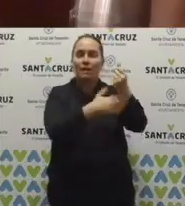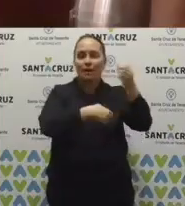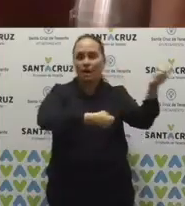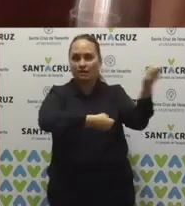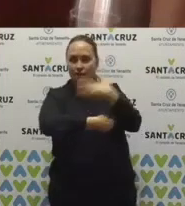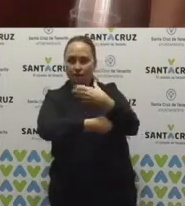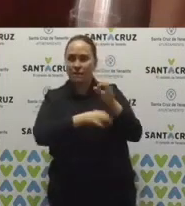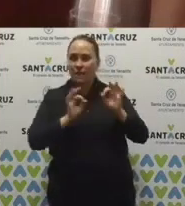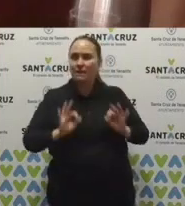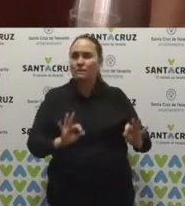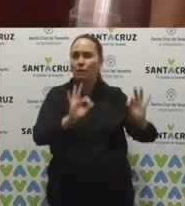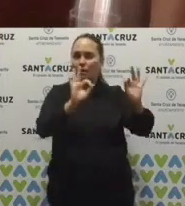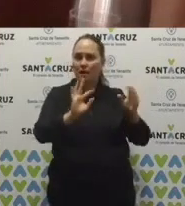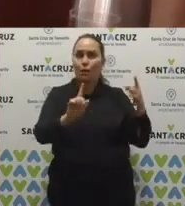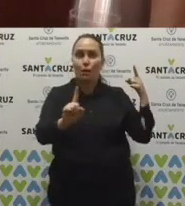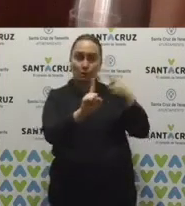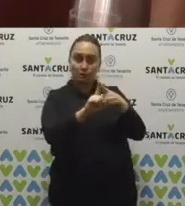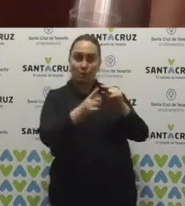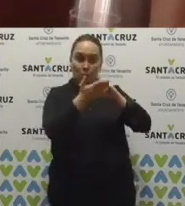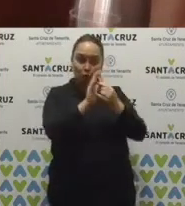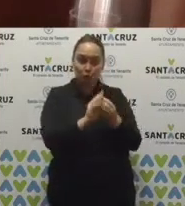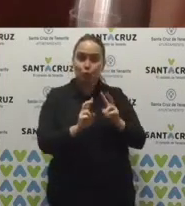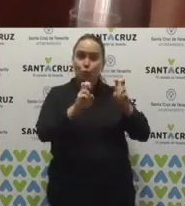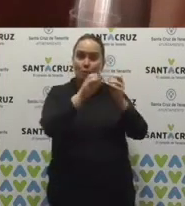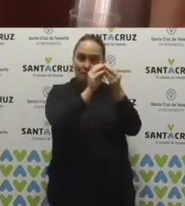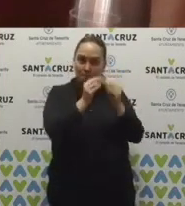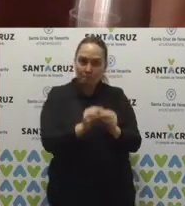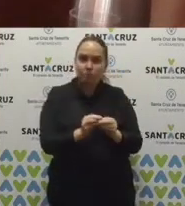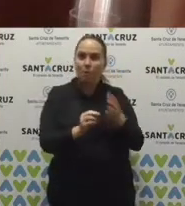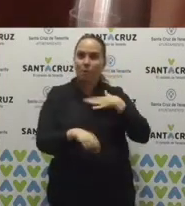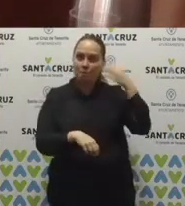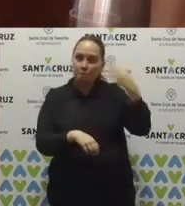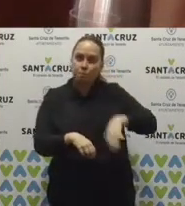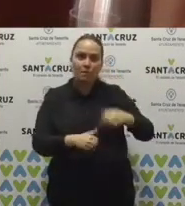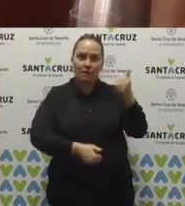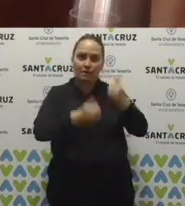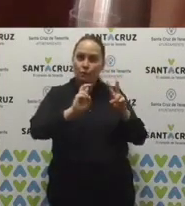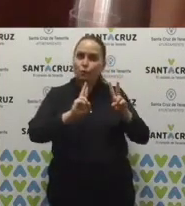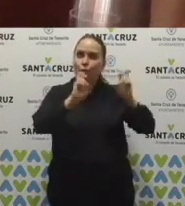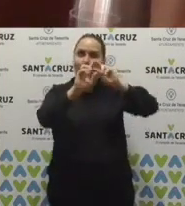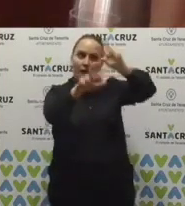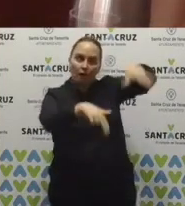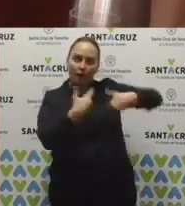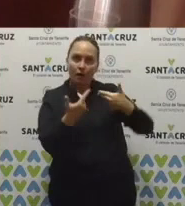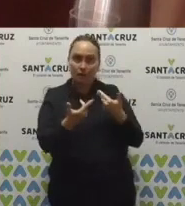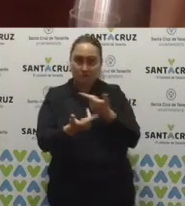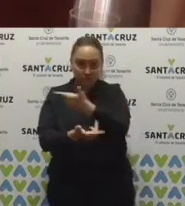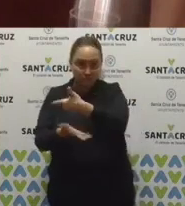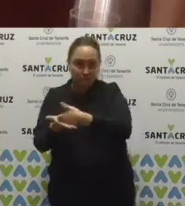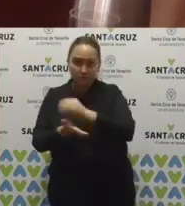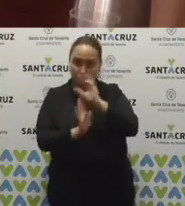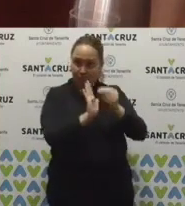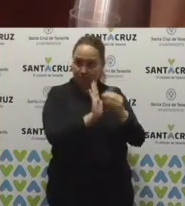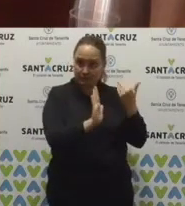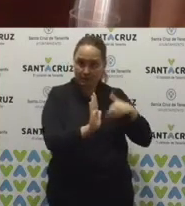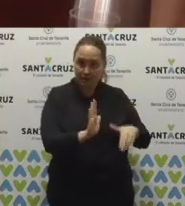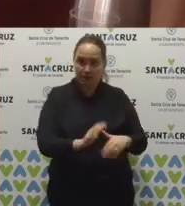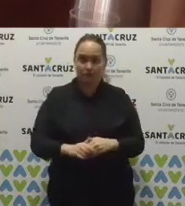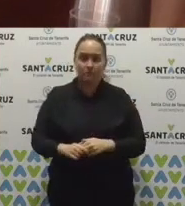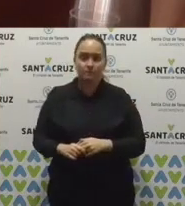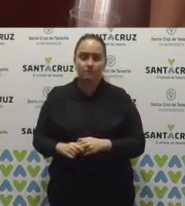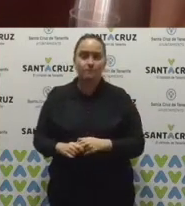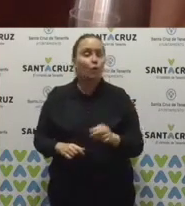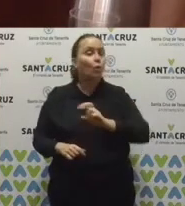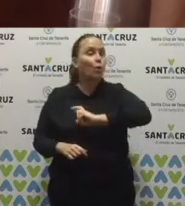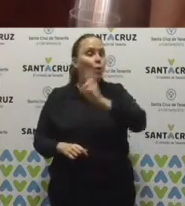podamos tener nuevos proyectos redactados y que podemos tener nuevas licitaciones que podamos hacer en cuanto a las obras menores